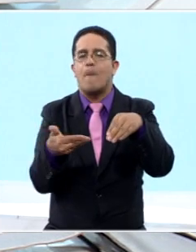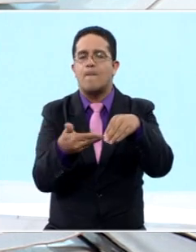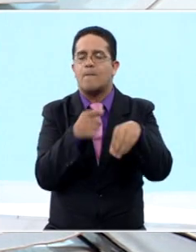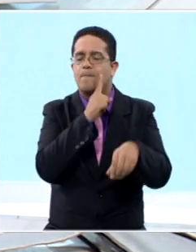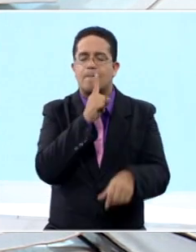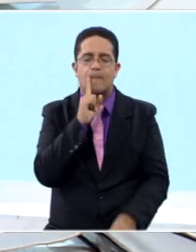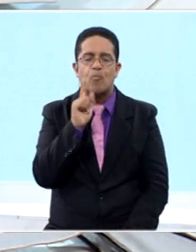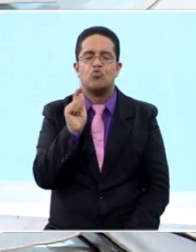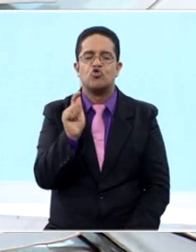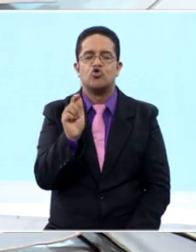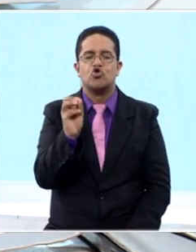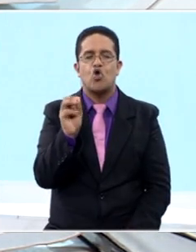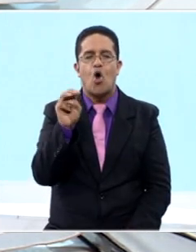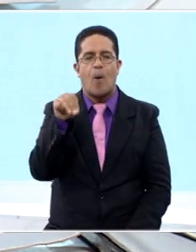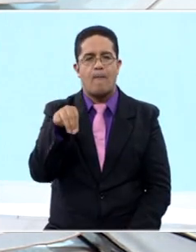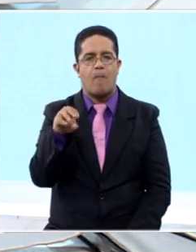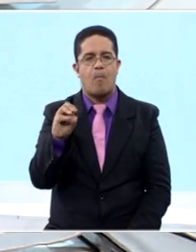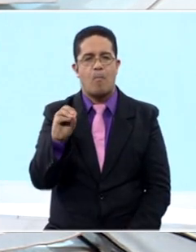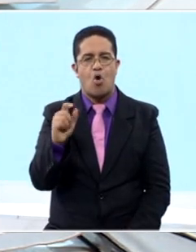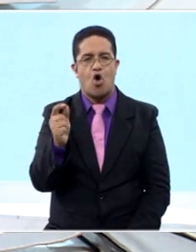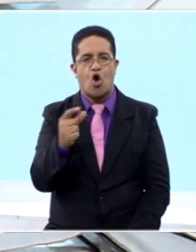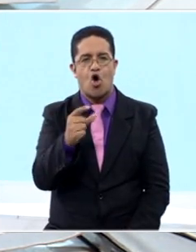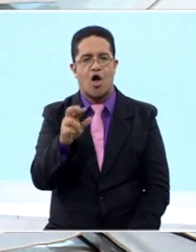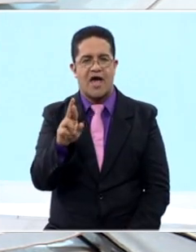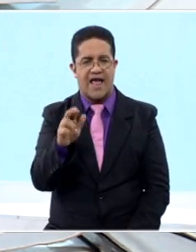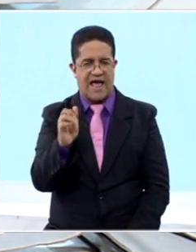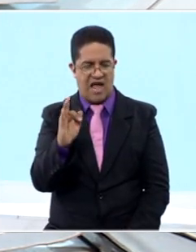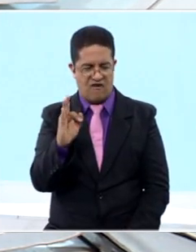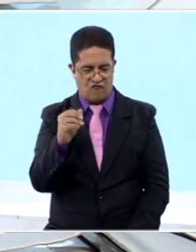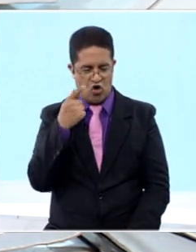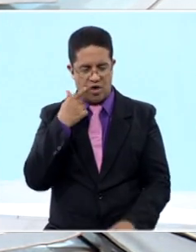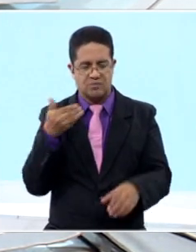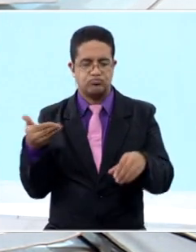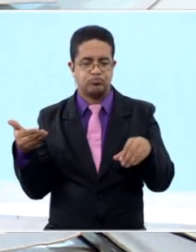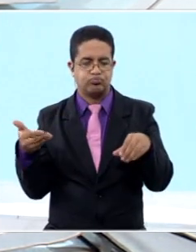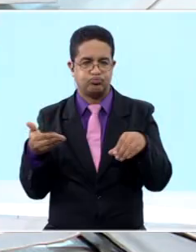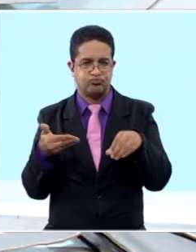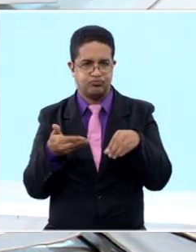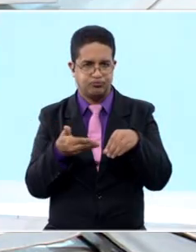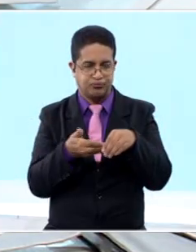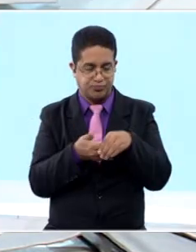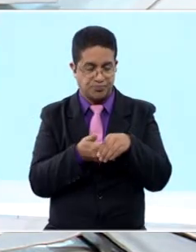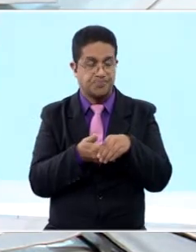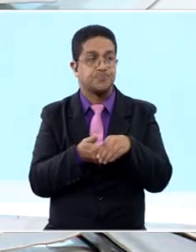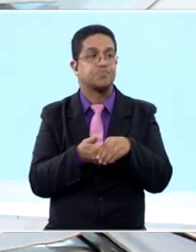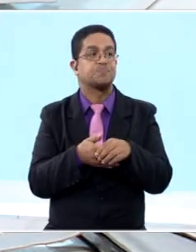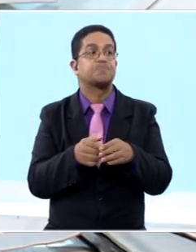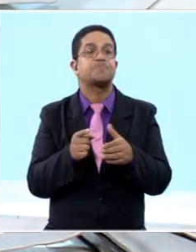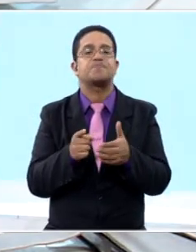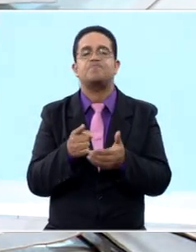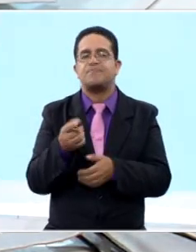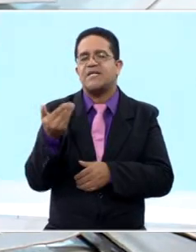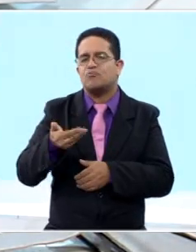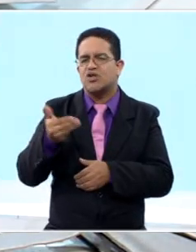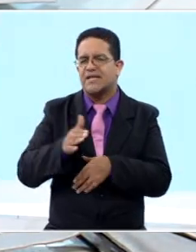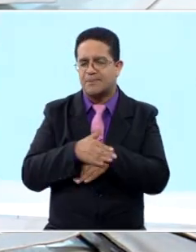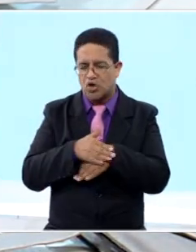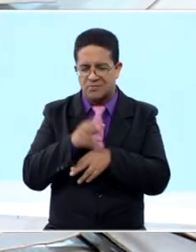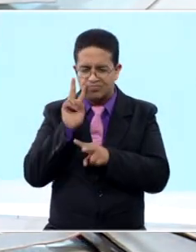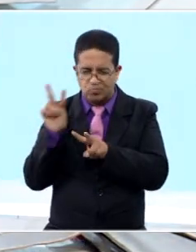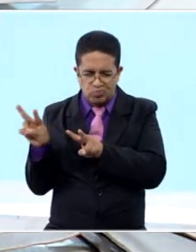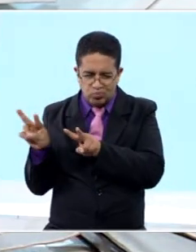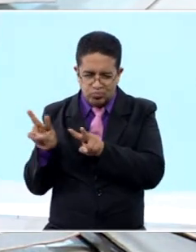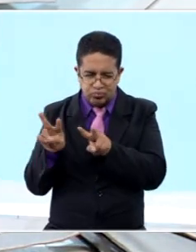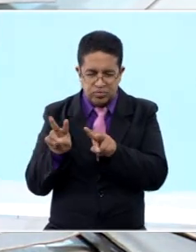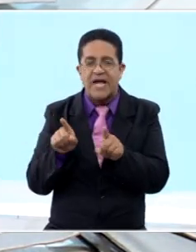Solamente hay dos en el país, uno ubicado en El Tigre, uno ubicado acá en la ciudad de Caracas, de este estilo. Y es bien importante porque nos da la imagen funcional